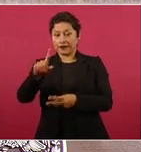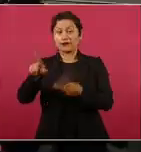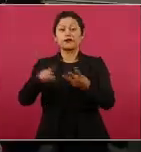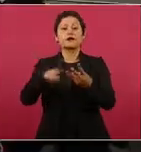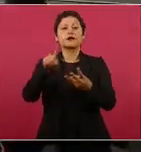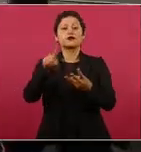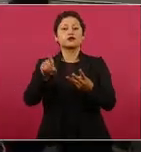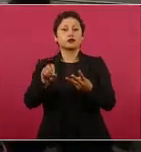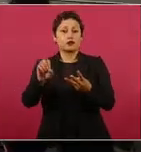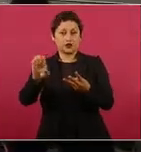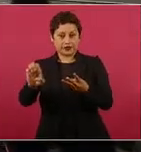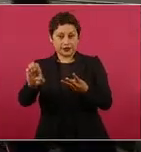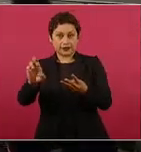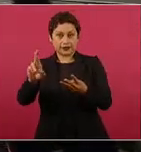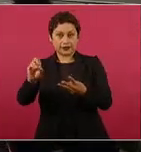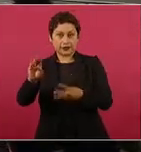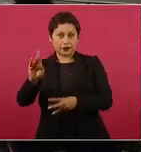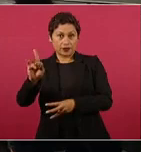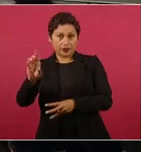Robledo.